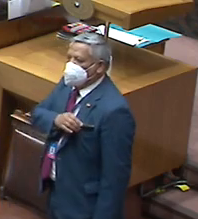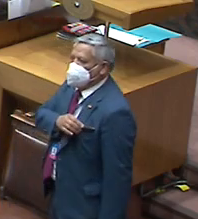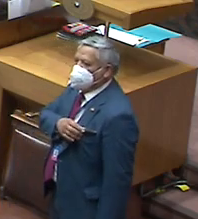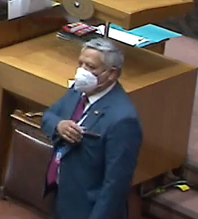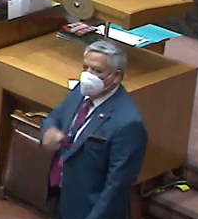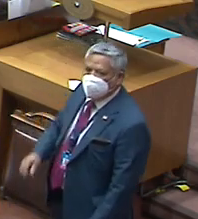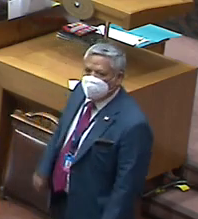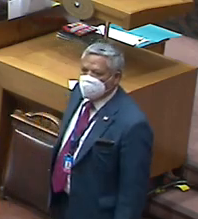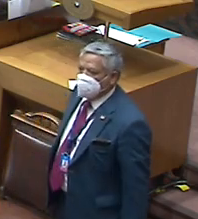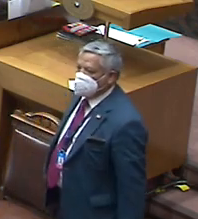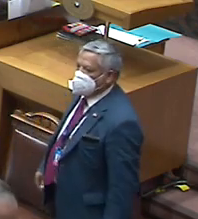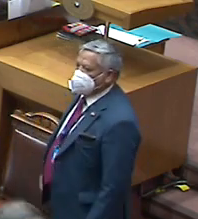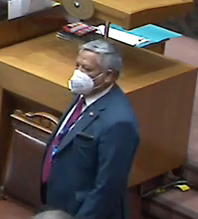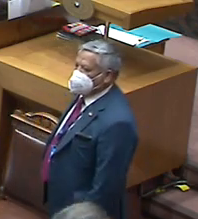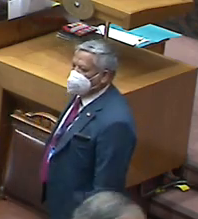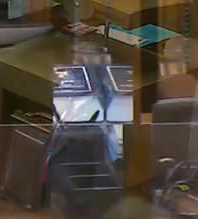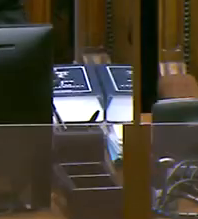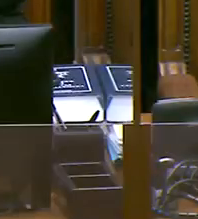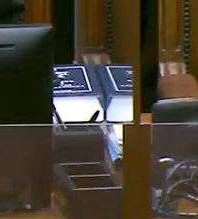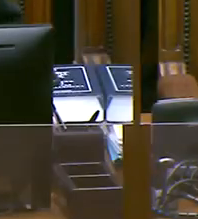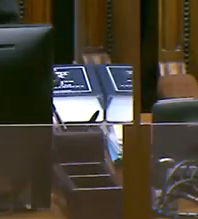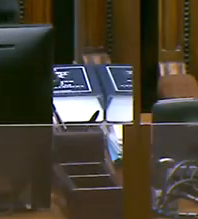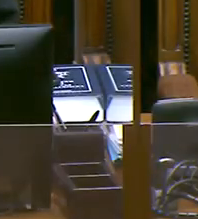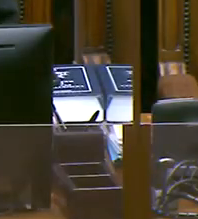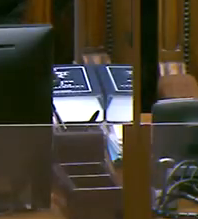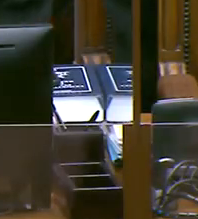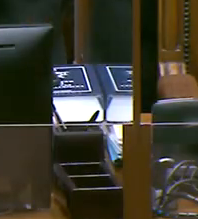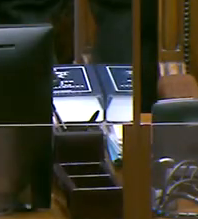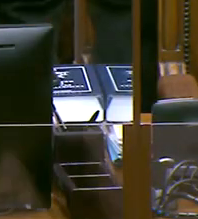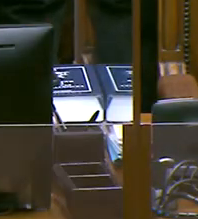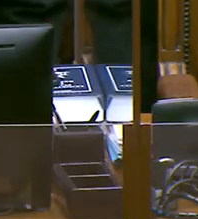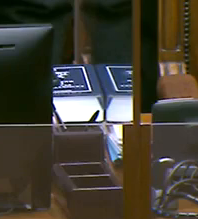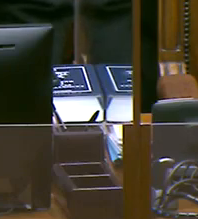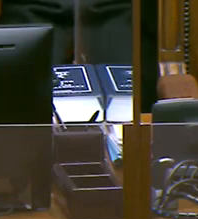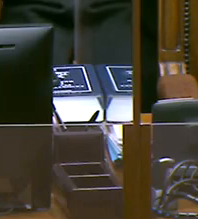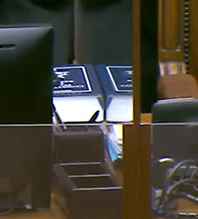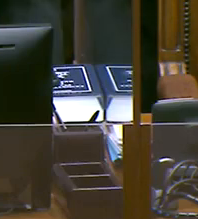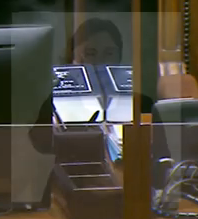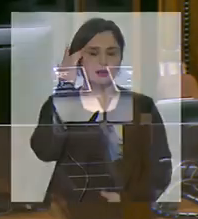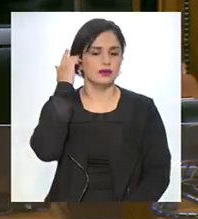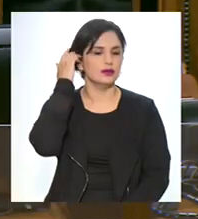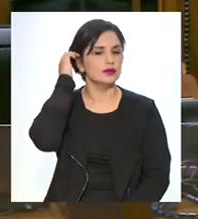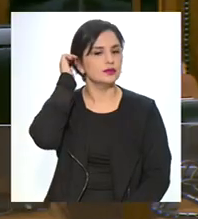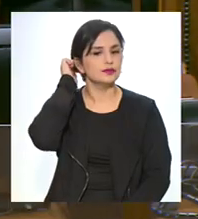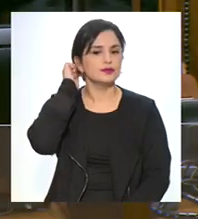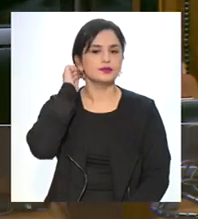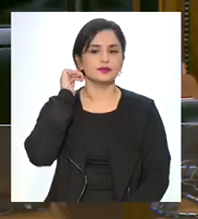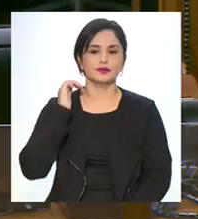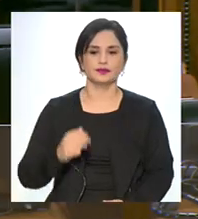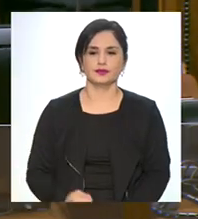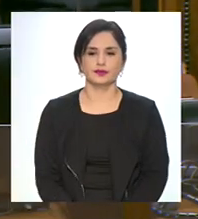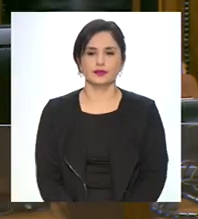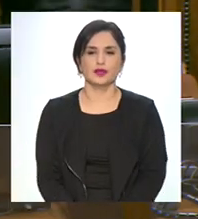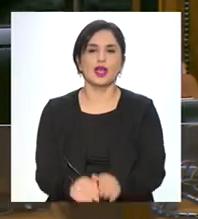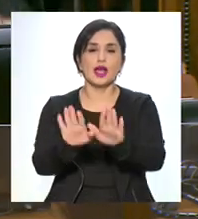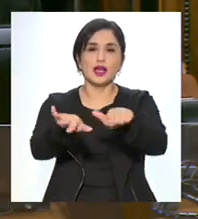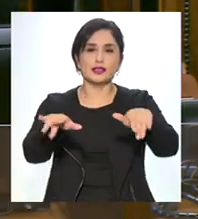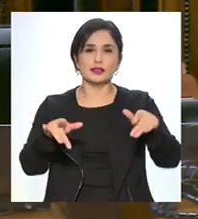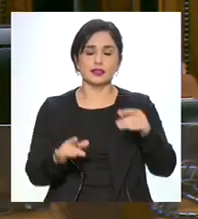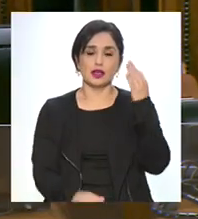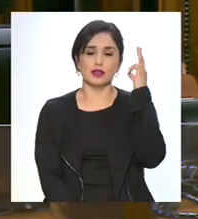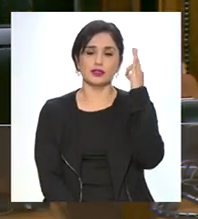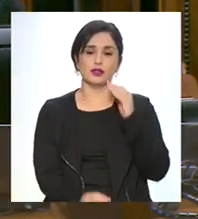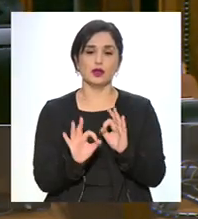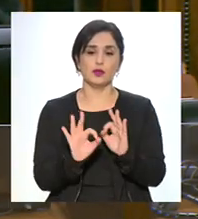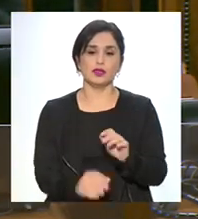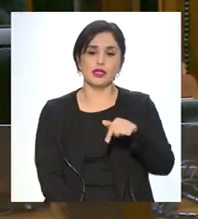decimos? Secretario. Gracias, señora presidenta. Buenos días. Se ha citado a sesión especial